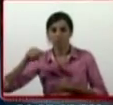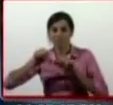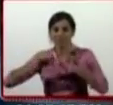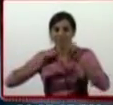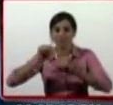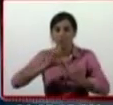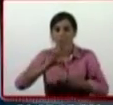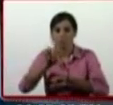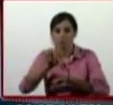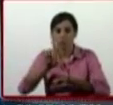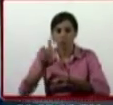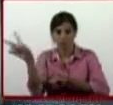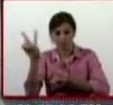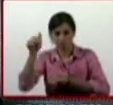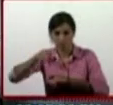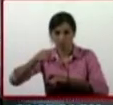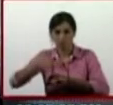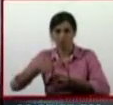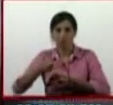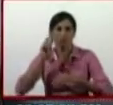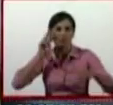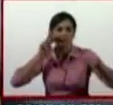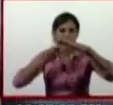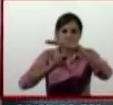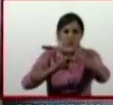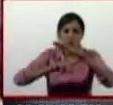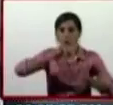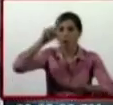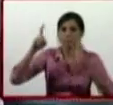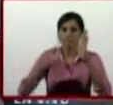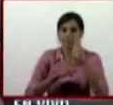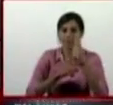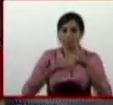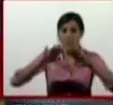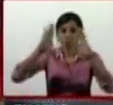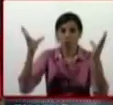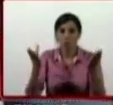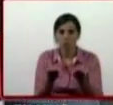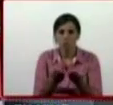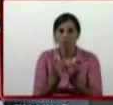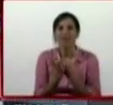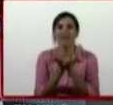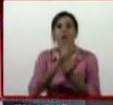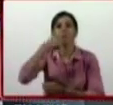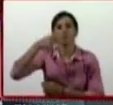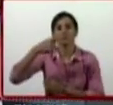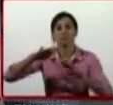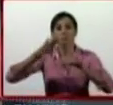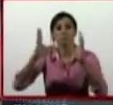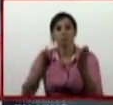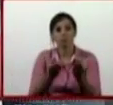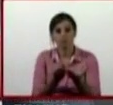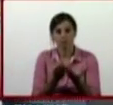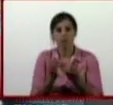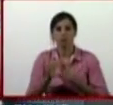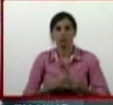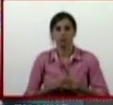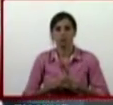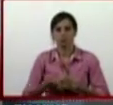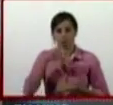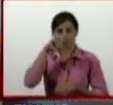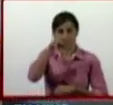XXI venezolano, teniendo una visión global, planetaria, geopolítica mundial,